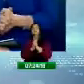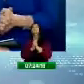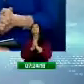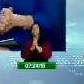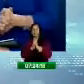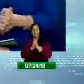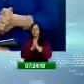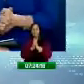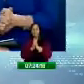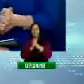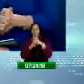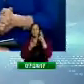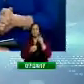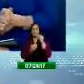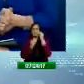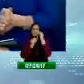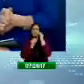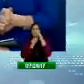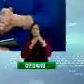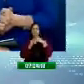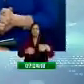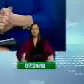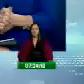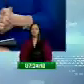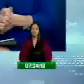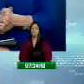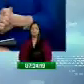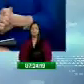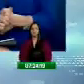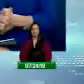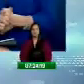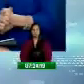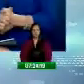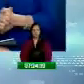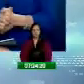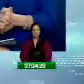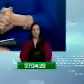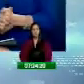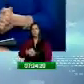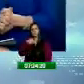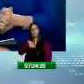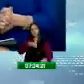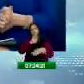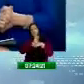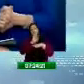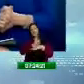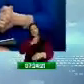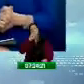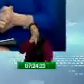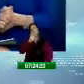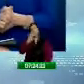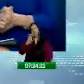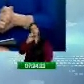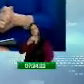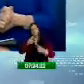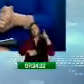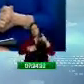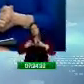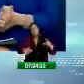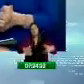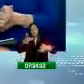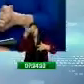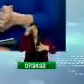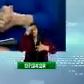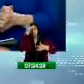Sí, Luisa, hemos mencionado que el último reporte es que tenemos 260 casos confirmados, de los